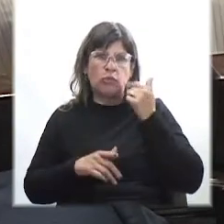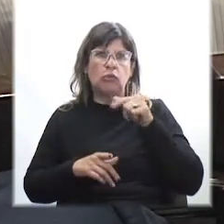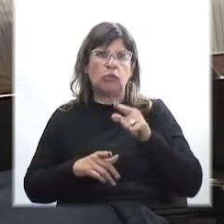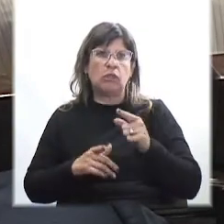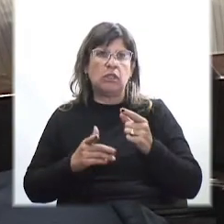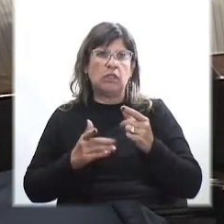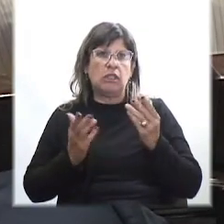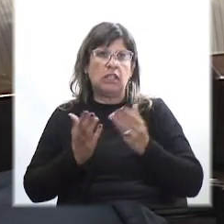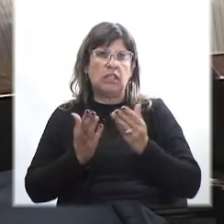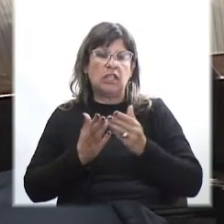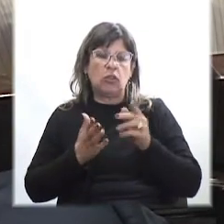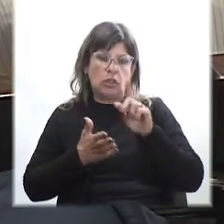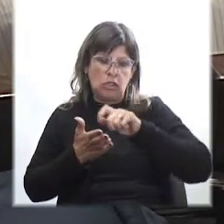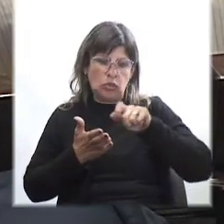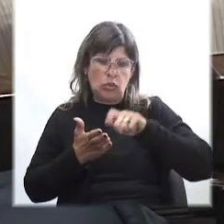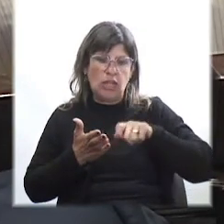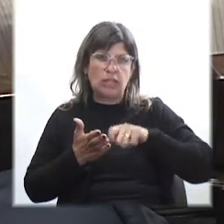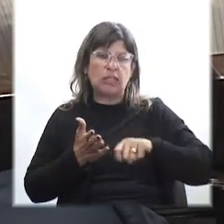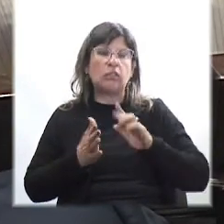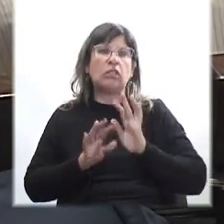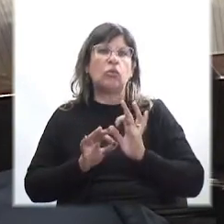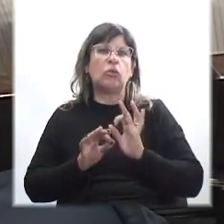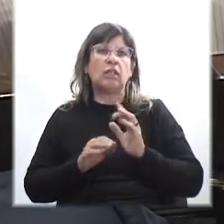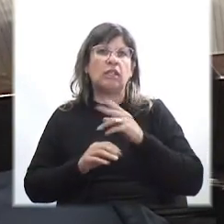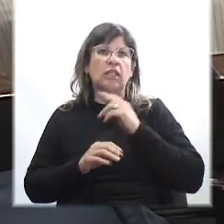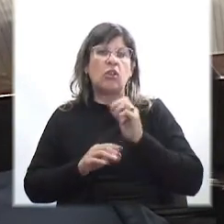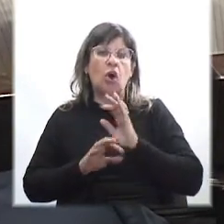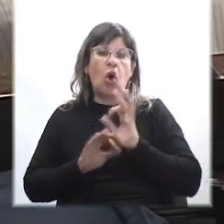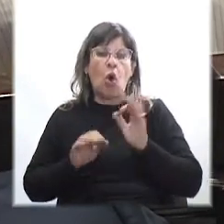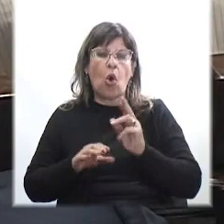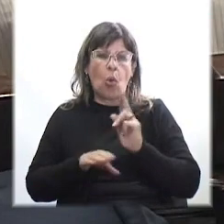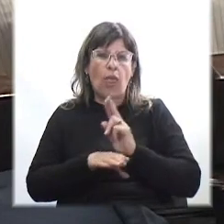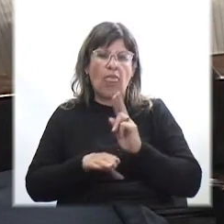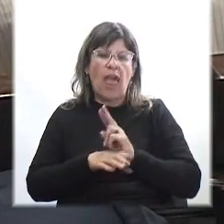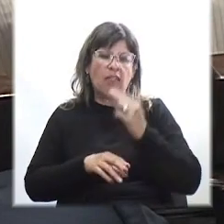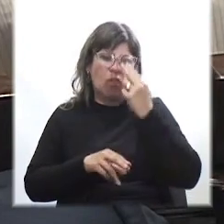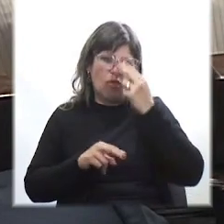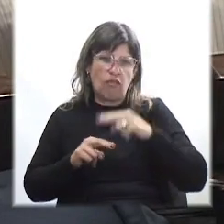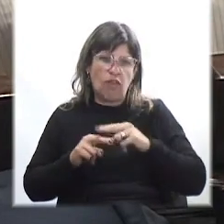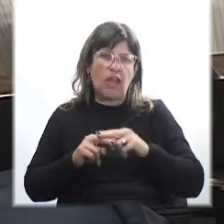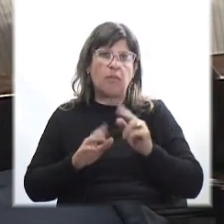Están estudiando las escrituras en Israel o están cuidando enfermos,